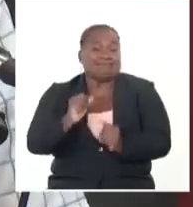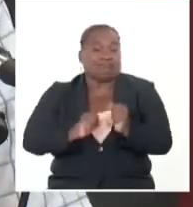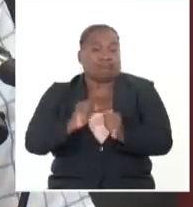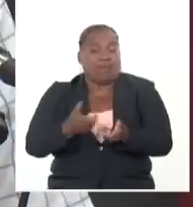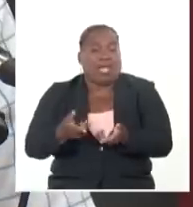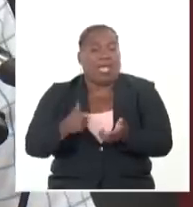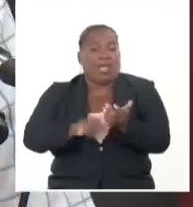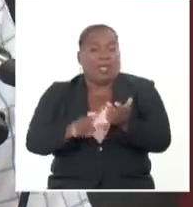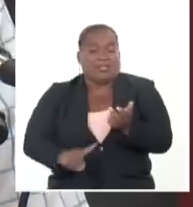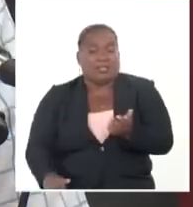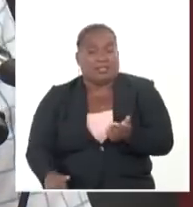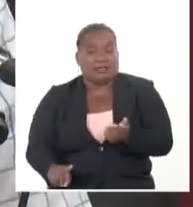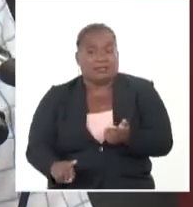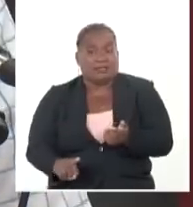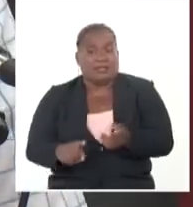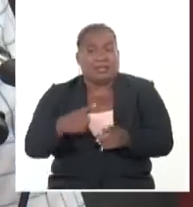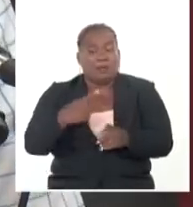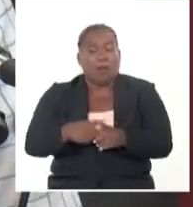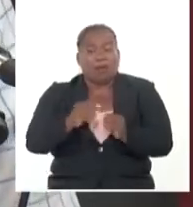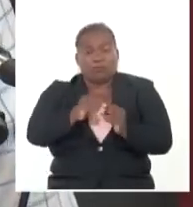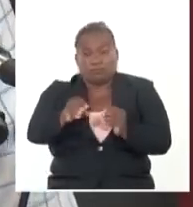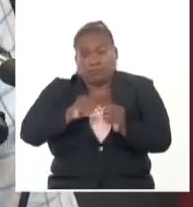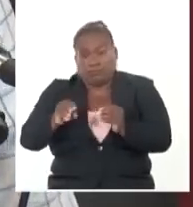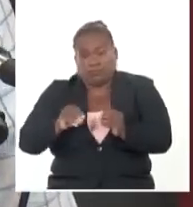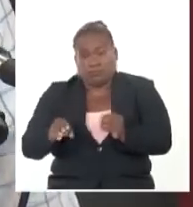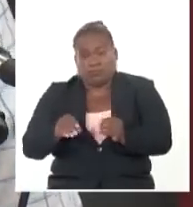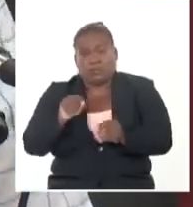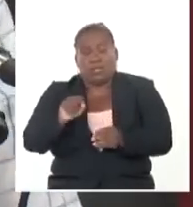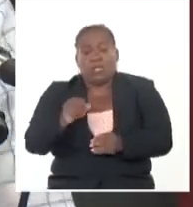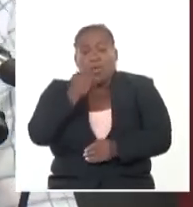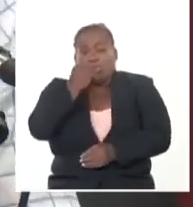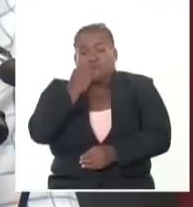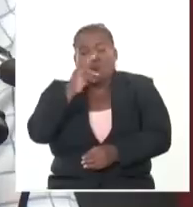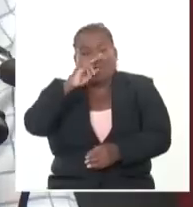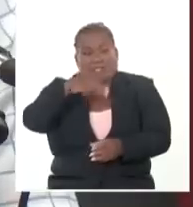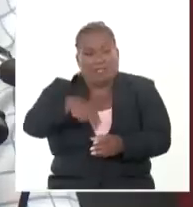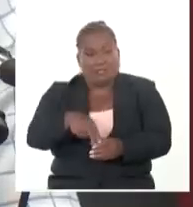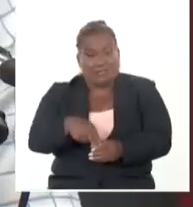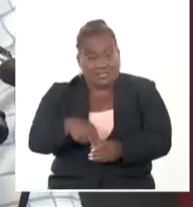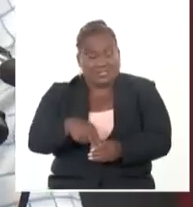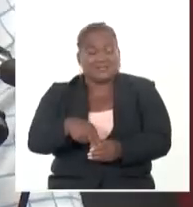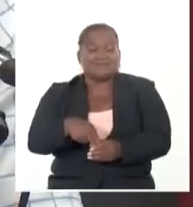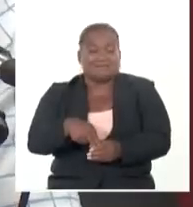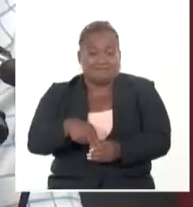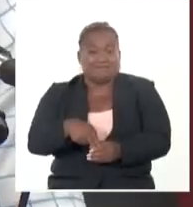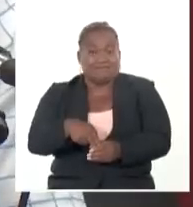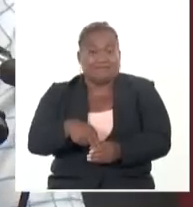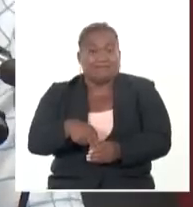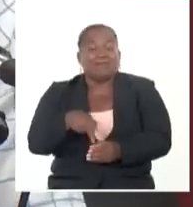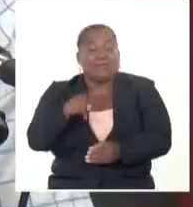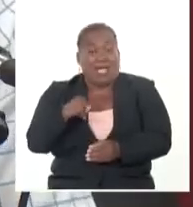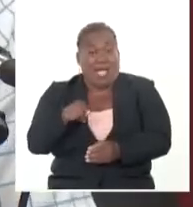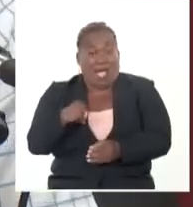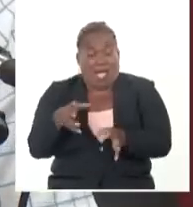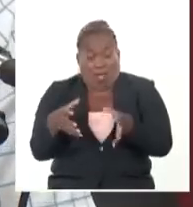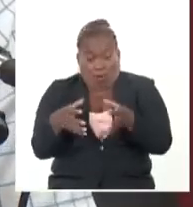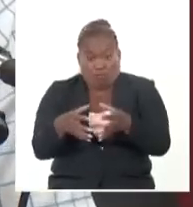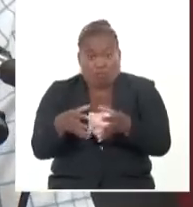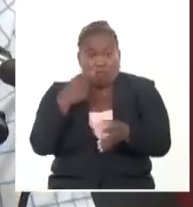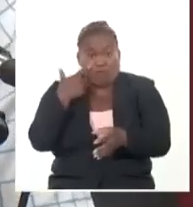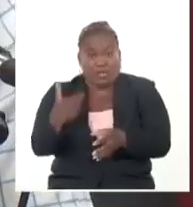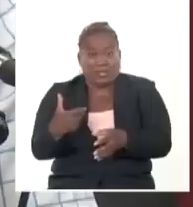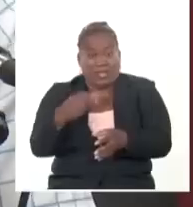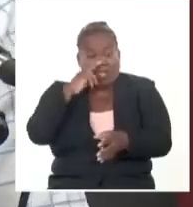la generación eléctrica por la generación distribuida, que consume lo fundamental, diésel. Por lo tanto, una parte importante del diésel que